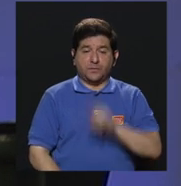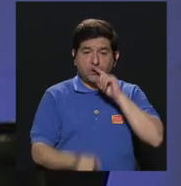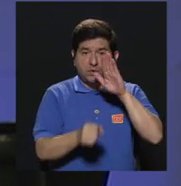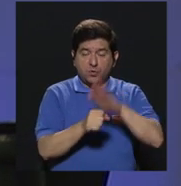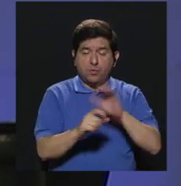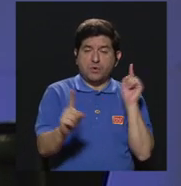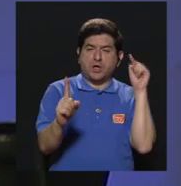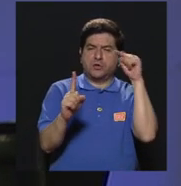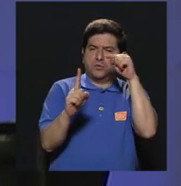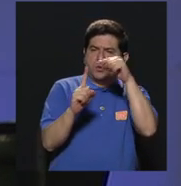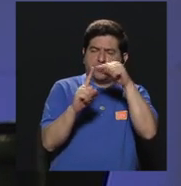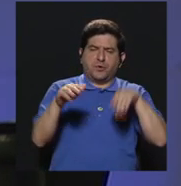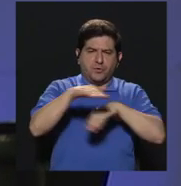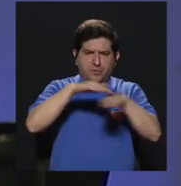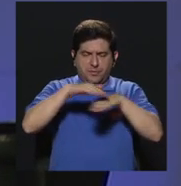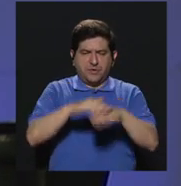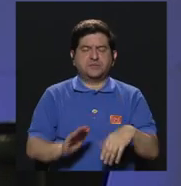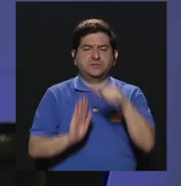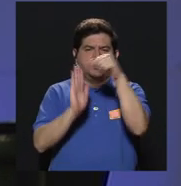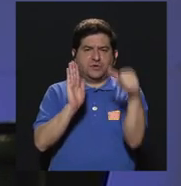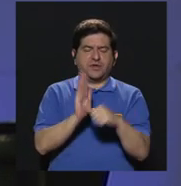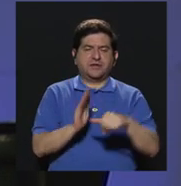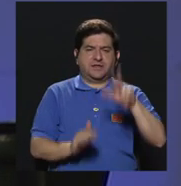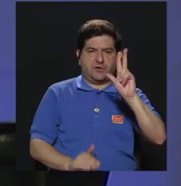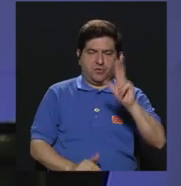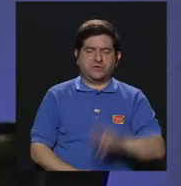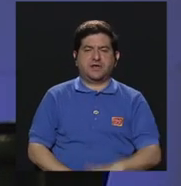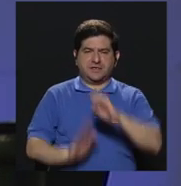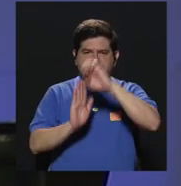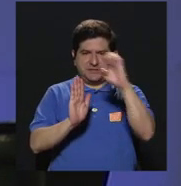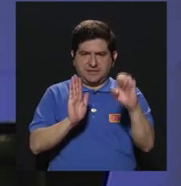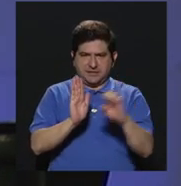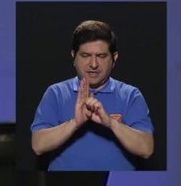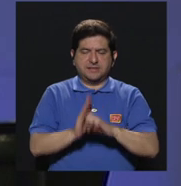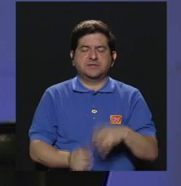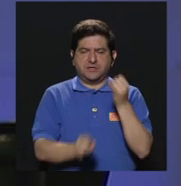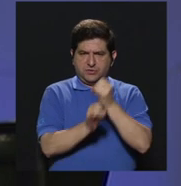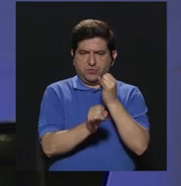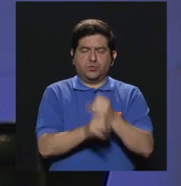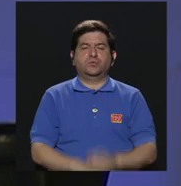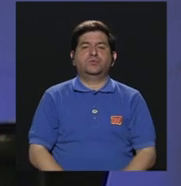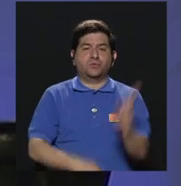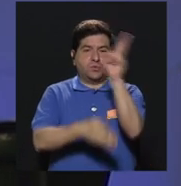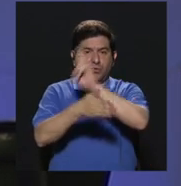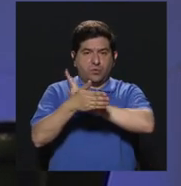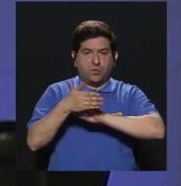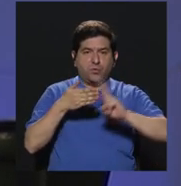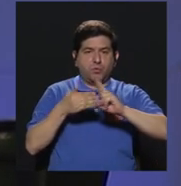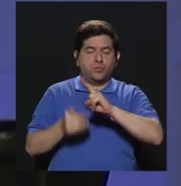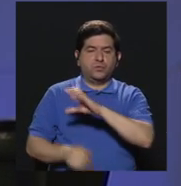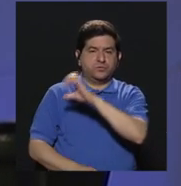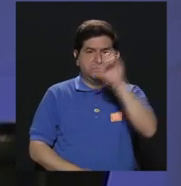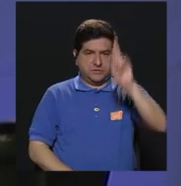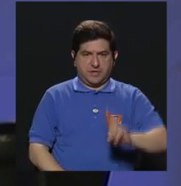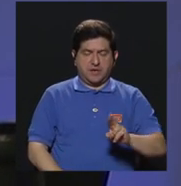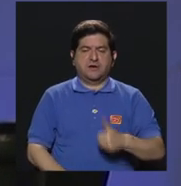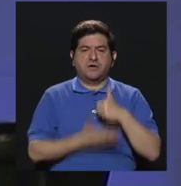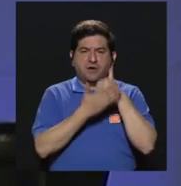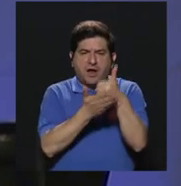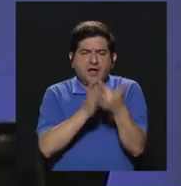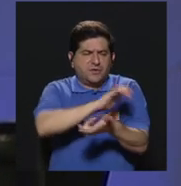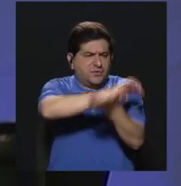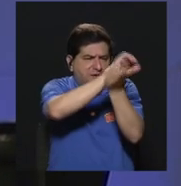con el propósito fundamental señalado en el artículo 3 de nuestro Estatuto Orgánico, la Universidad de Costa Rica debe contribuir con